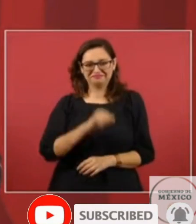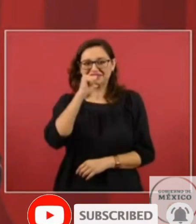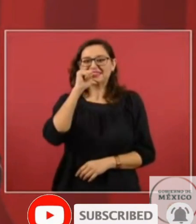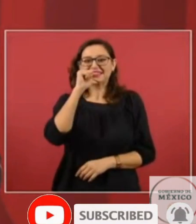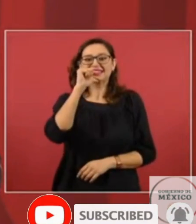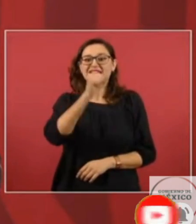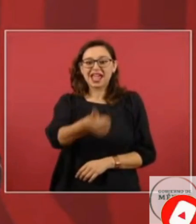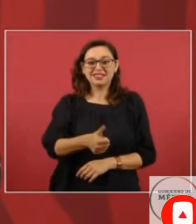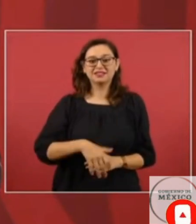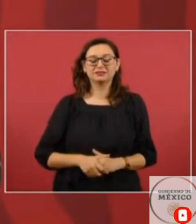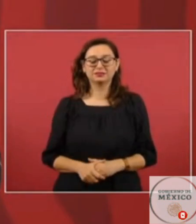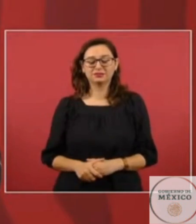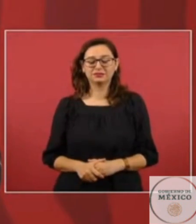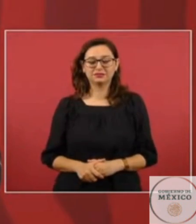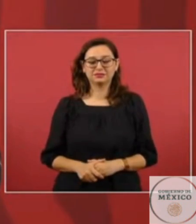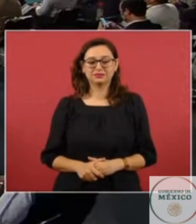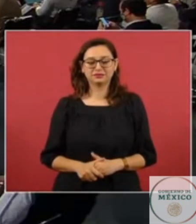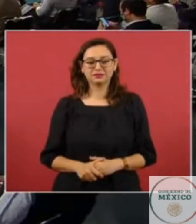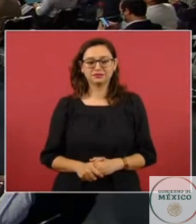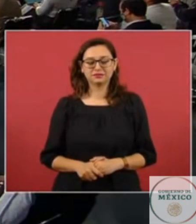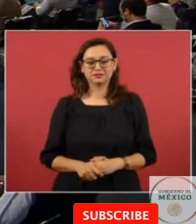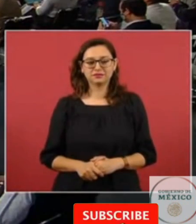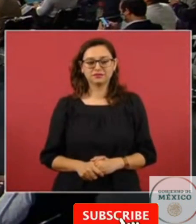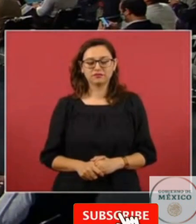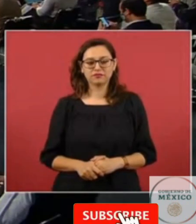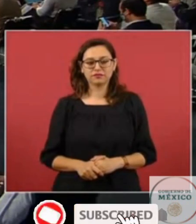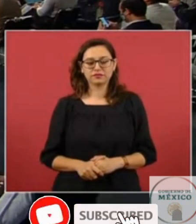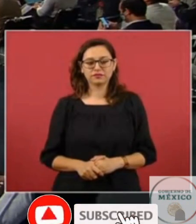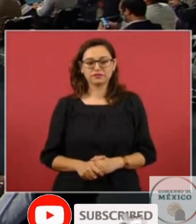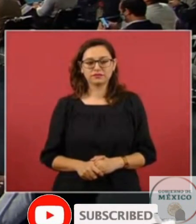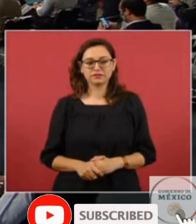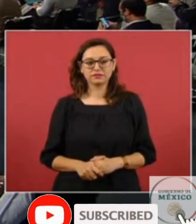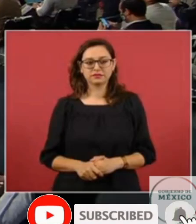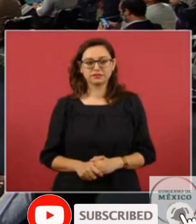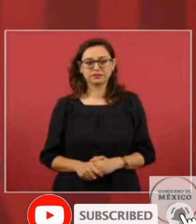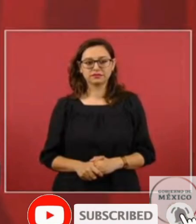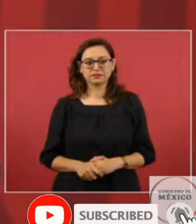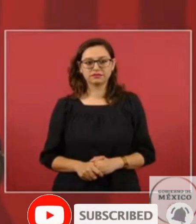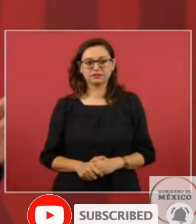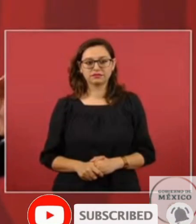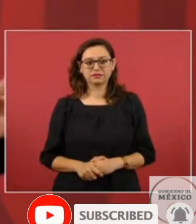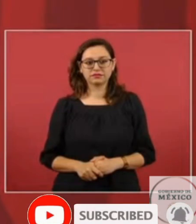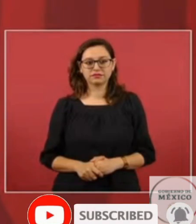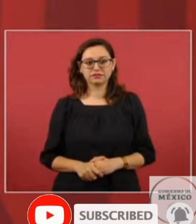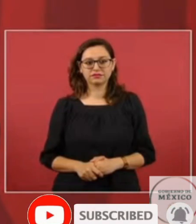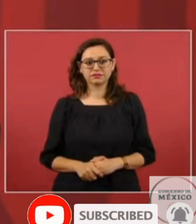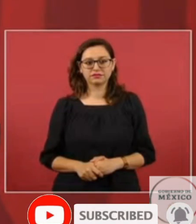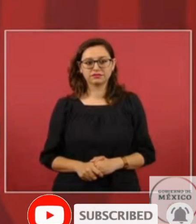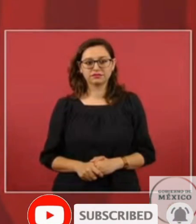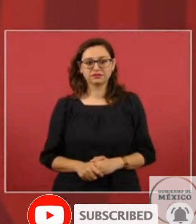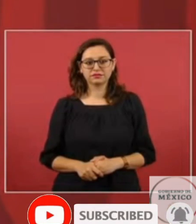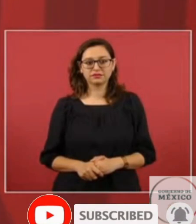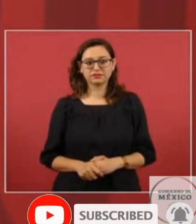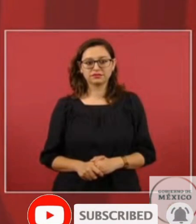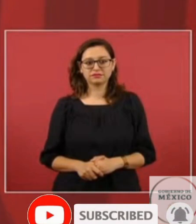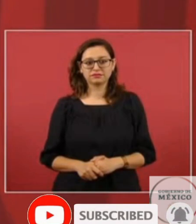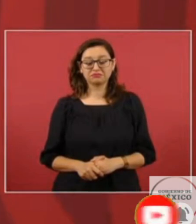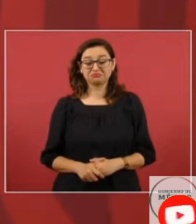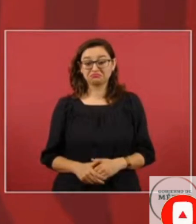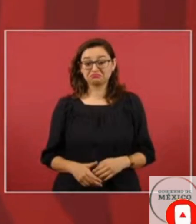también bloqueando en el momento mismo a esas personas en que pueden